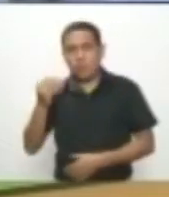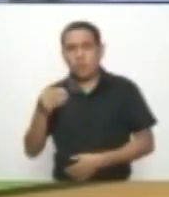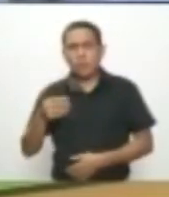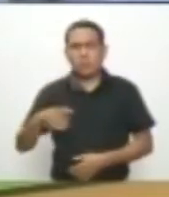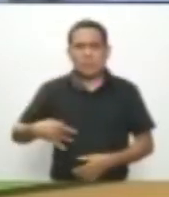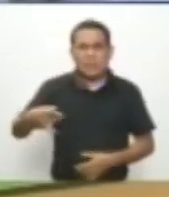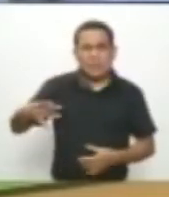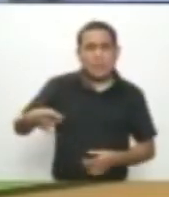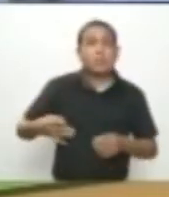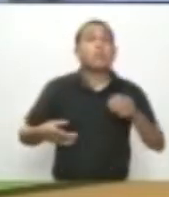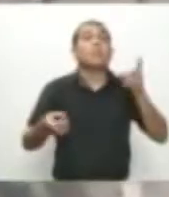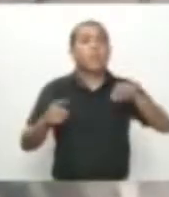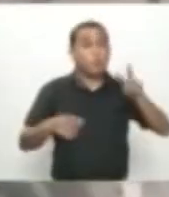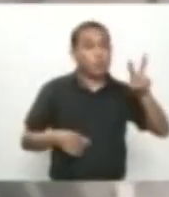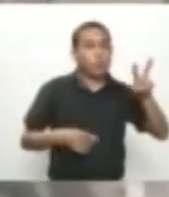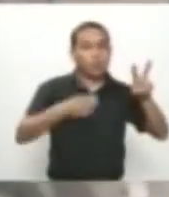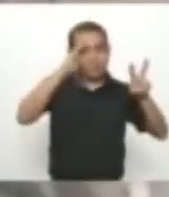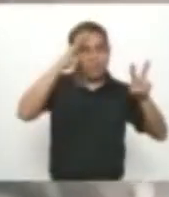guardias lesionados.